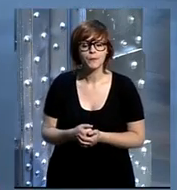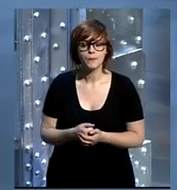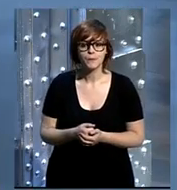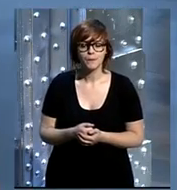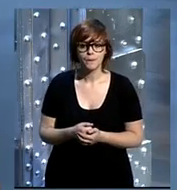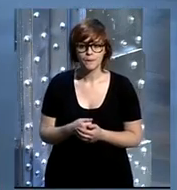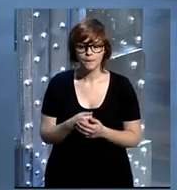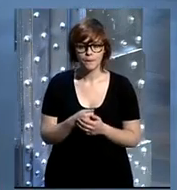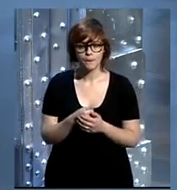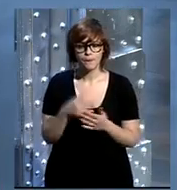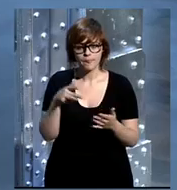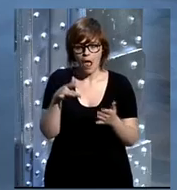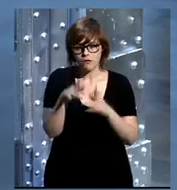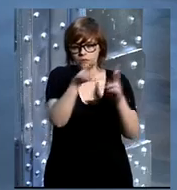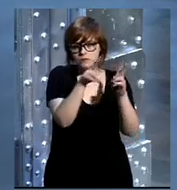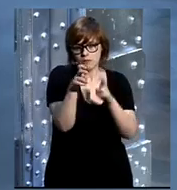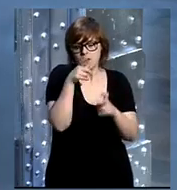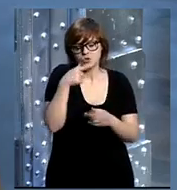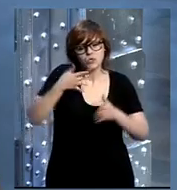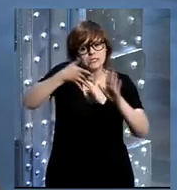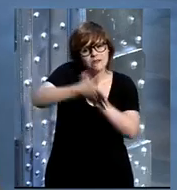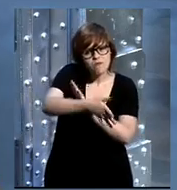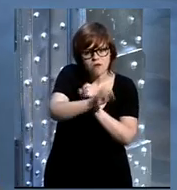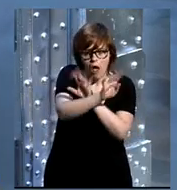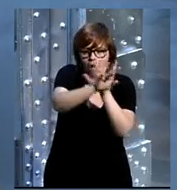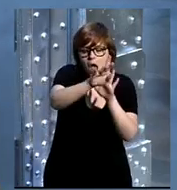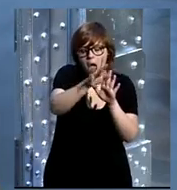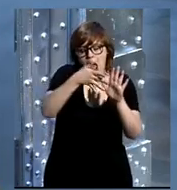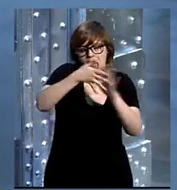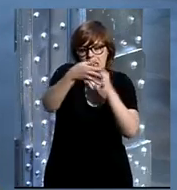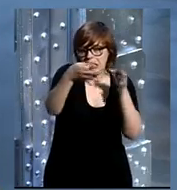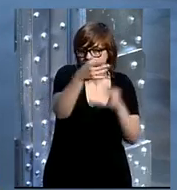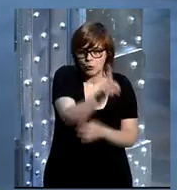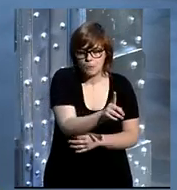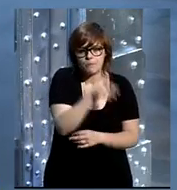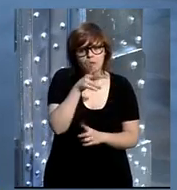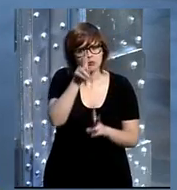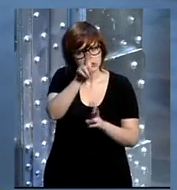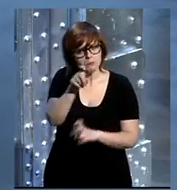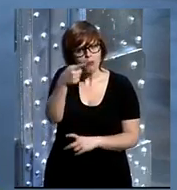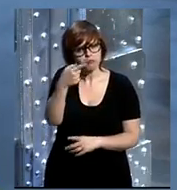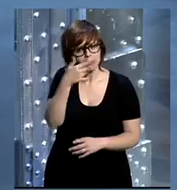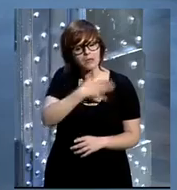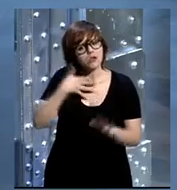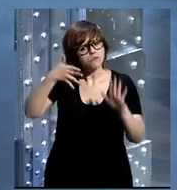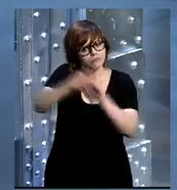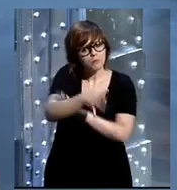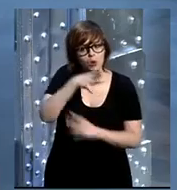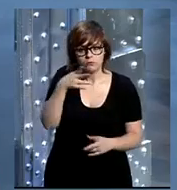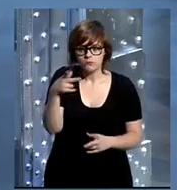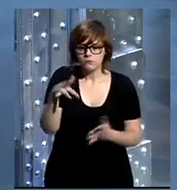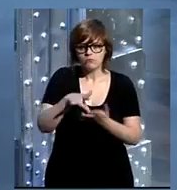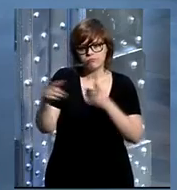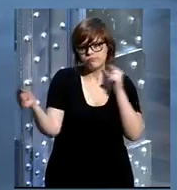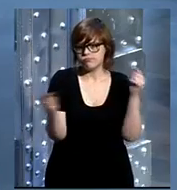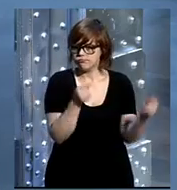Hay una serie de cuestiones que no voy a entrar en ellas, voy a entrar en una que ha sido una cuestión pues bastante polémica, aparte de